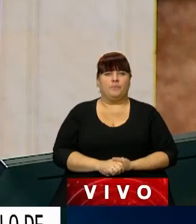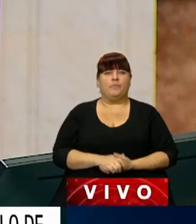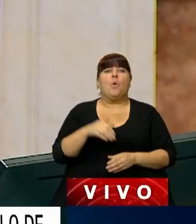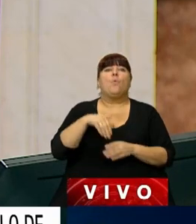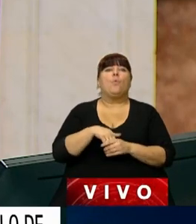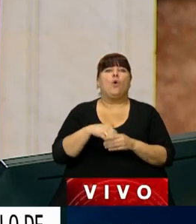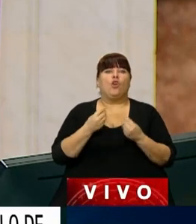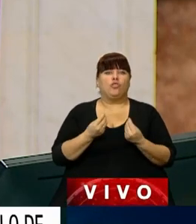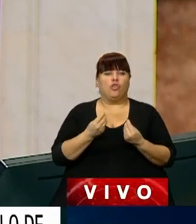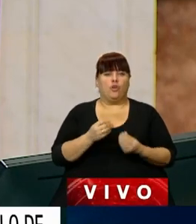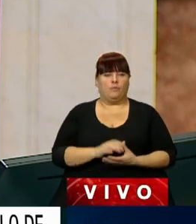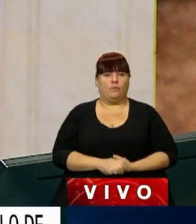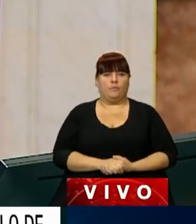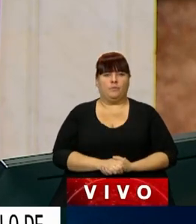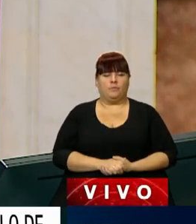sentido del voto.